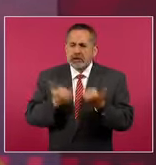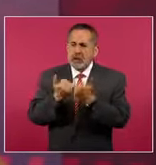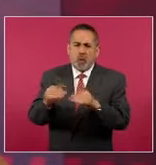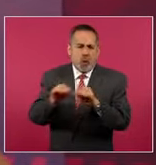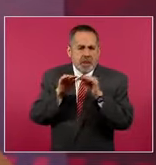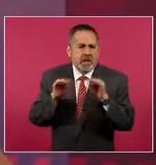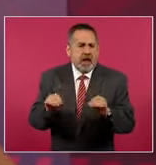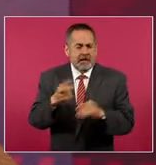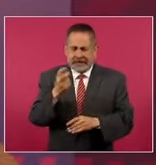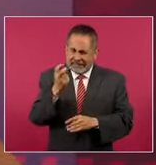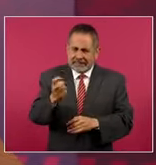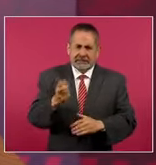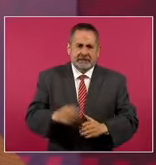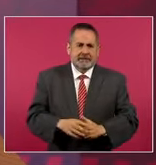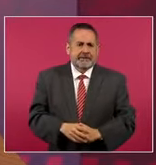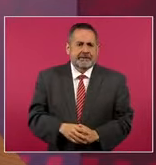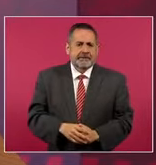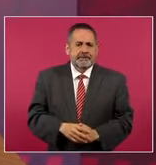igualdad.